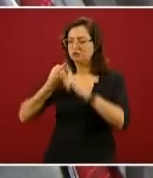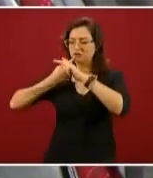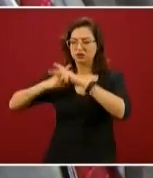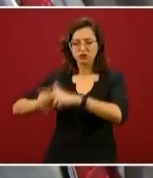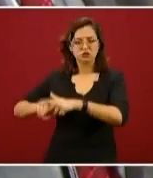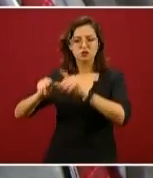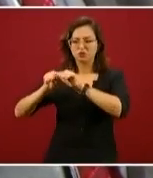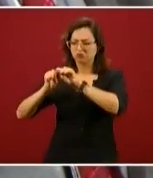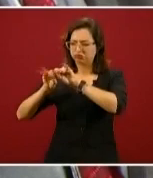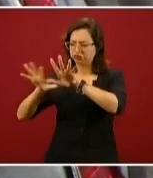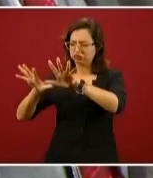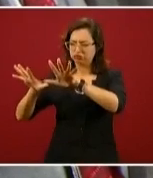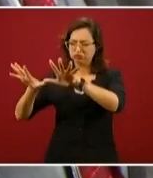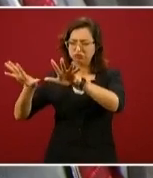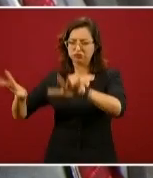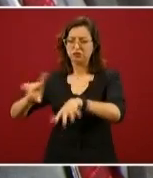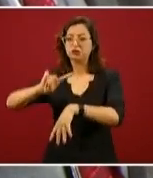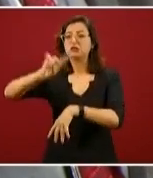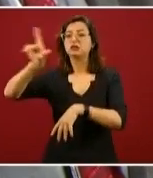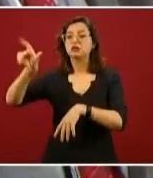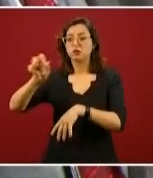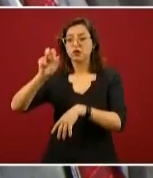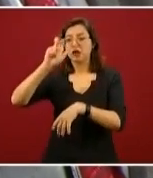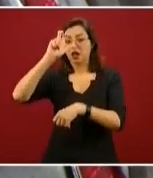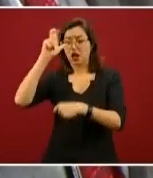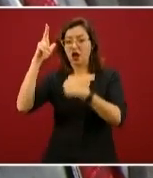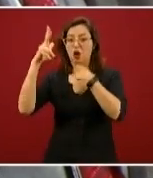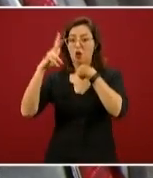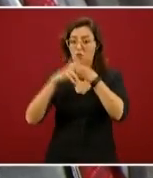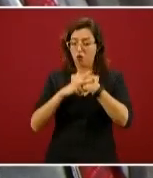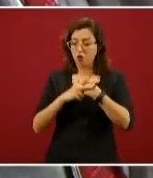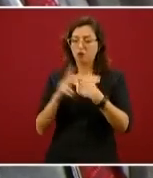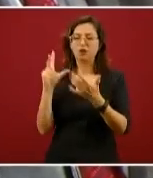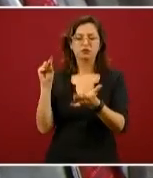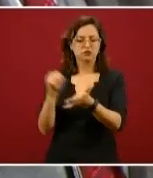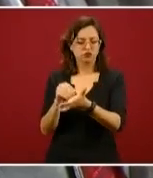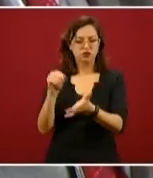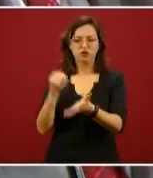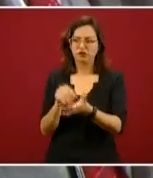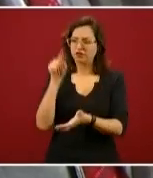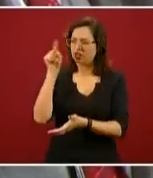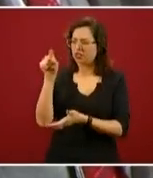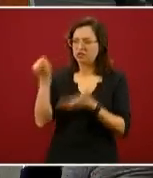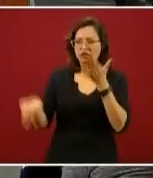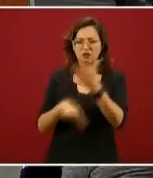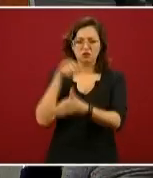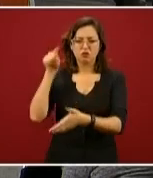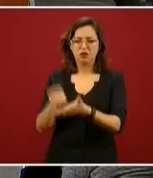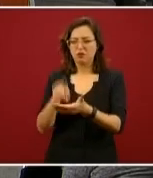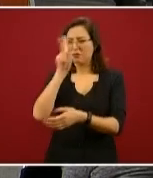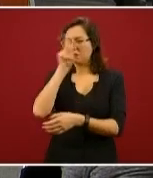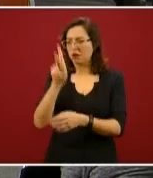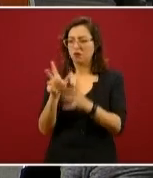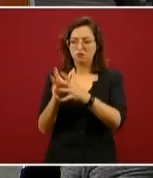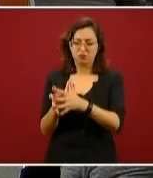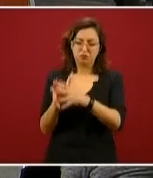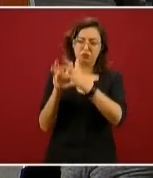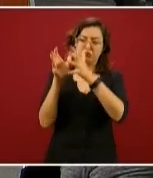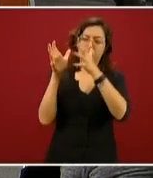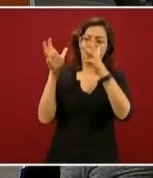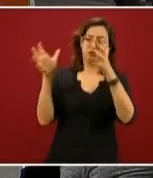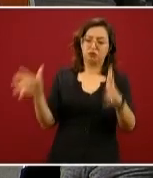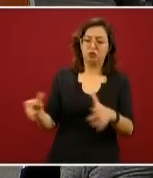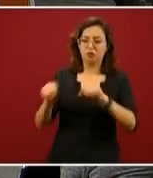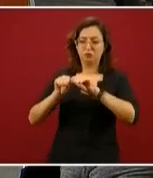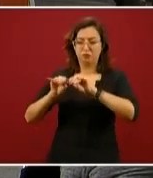propagación. Posteriormente, la zona europea ha sido y lo es todavía el motor principal de la propagación, pero